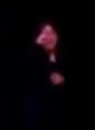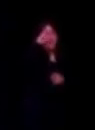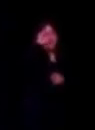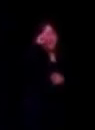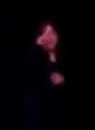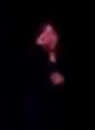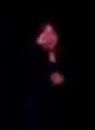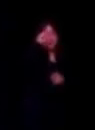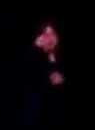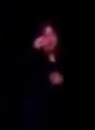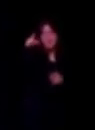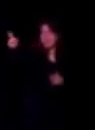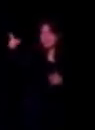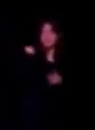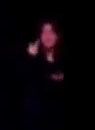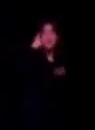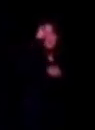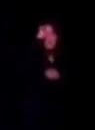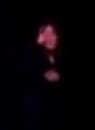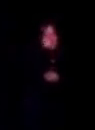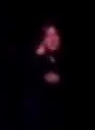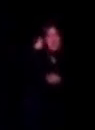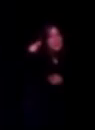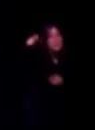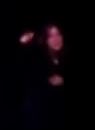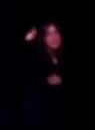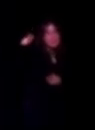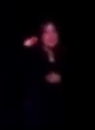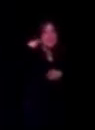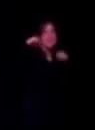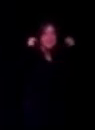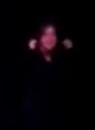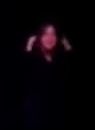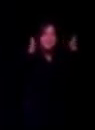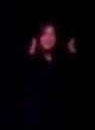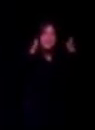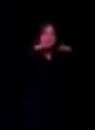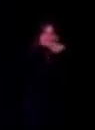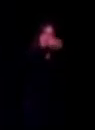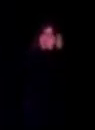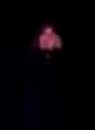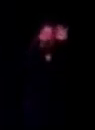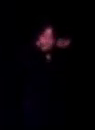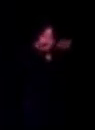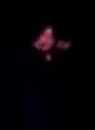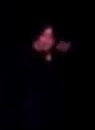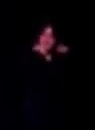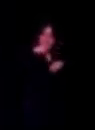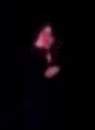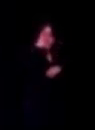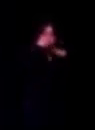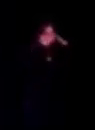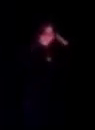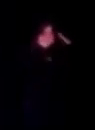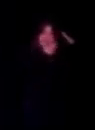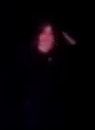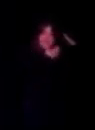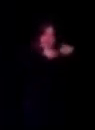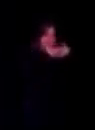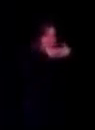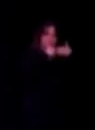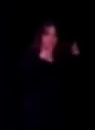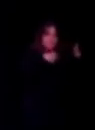encamaban con la nieve en el invierno y que tenían que entrar por el tejado, como ella y otras maestras y maestros, sin necesidad de estar en un pueblo